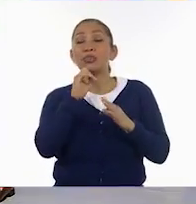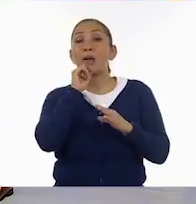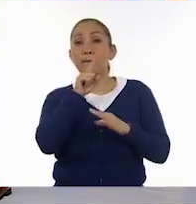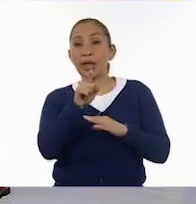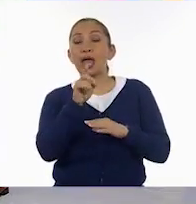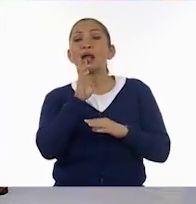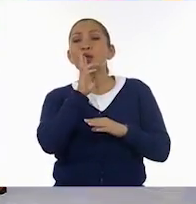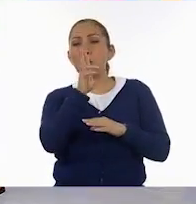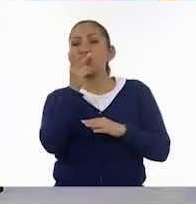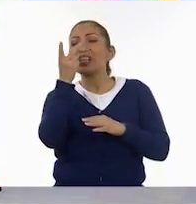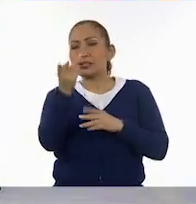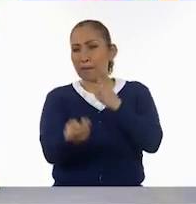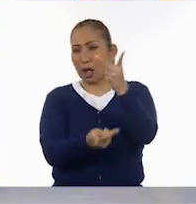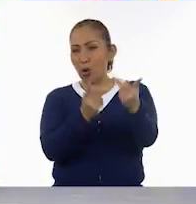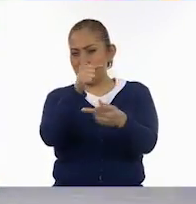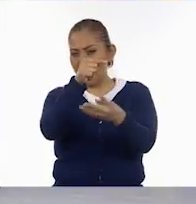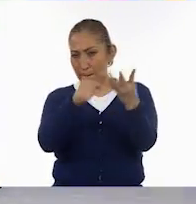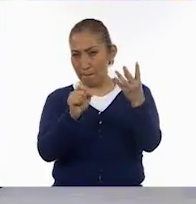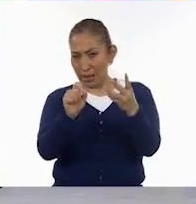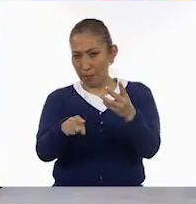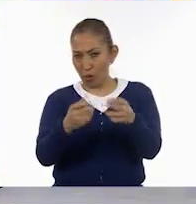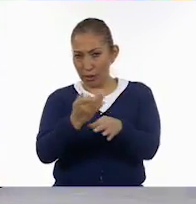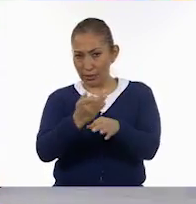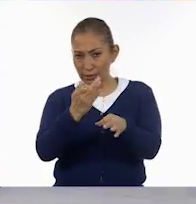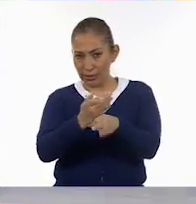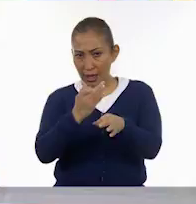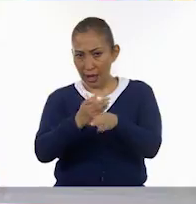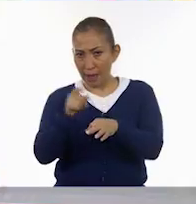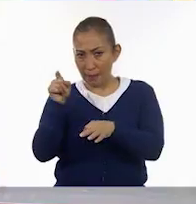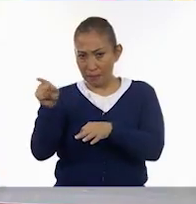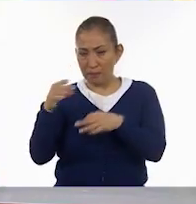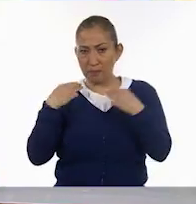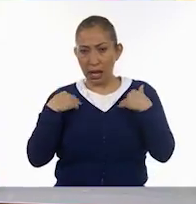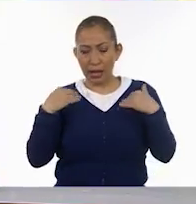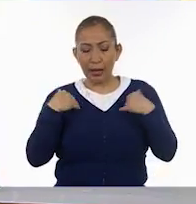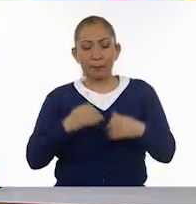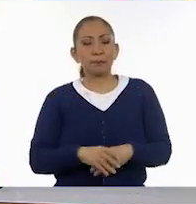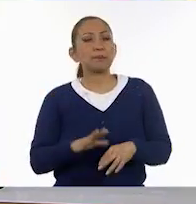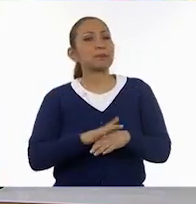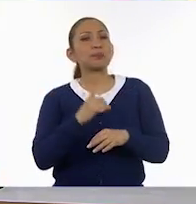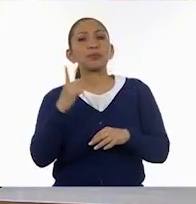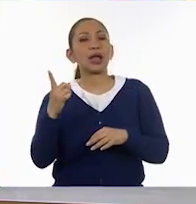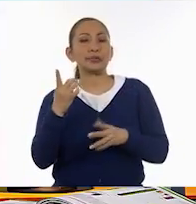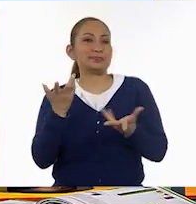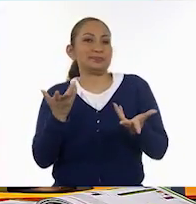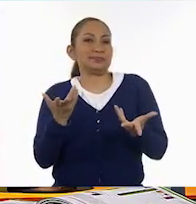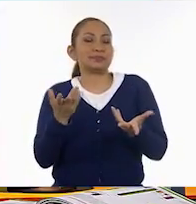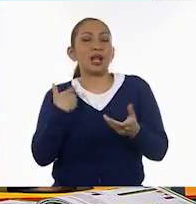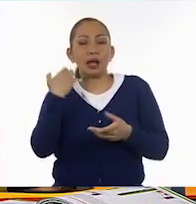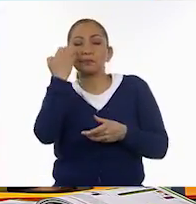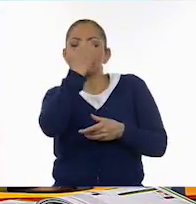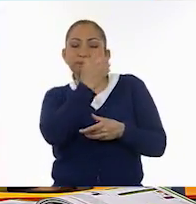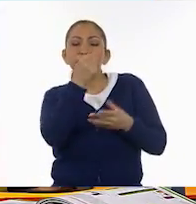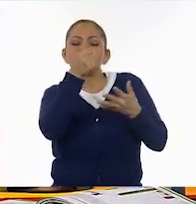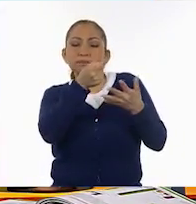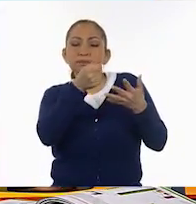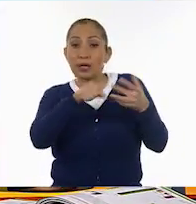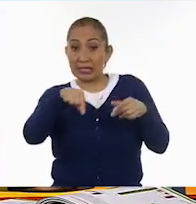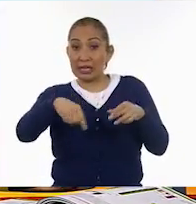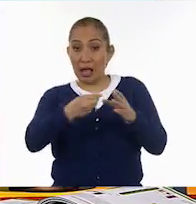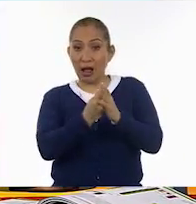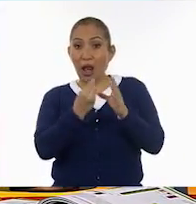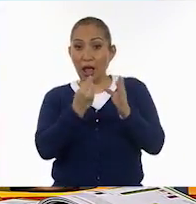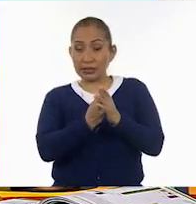dando respuesta a estos planteamientos que estoy haciéndole a María, porque vamos precisamente a analizar en esta